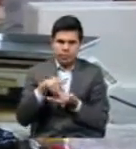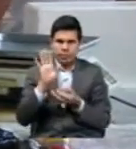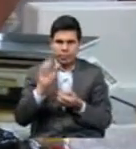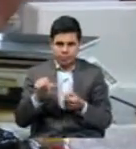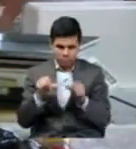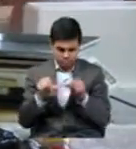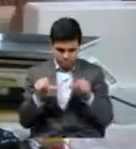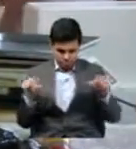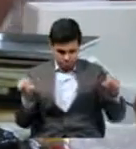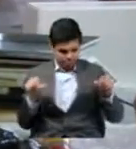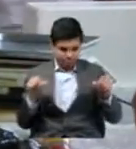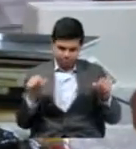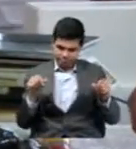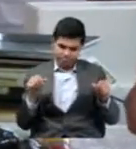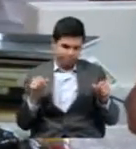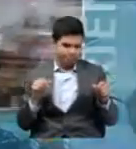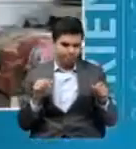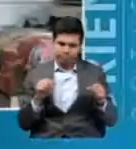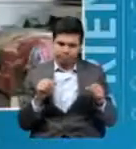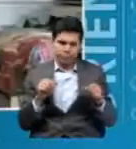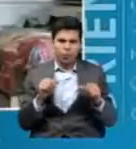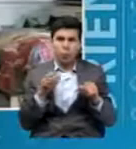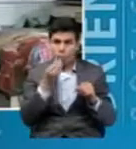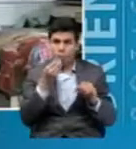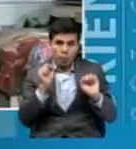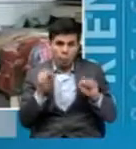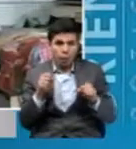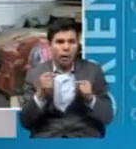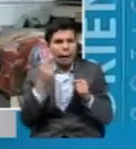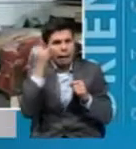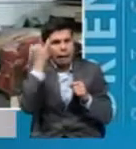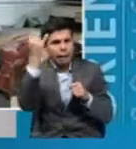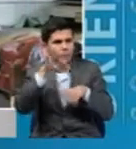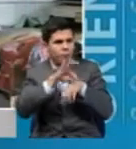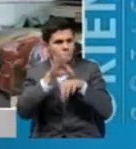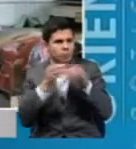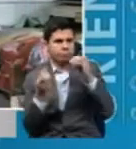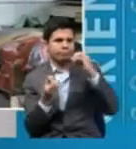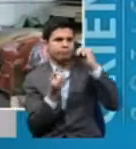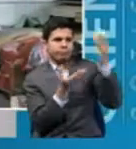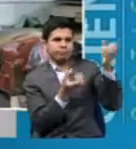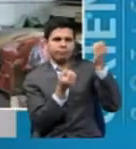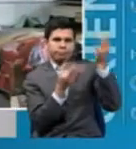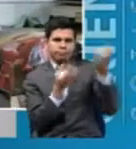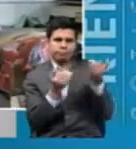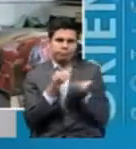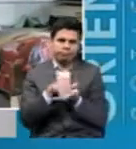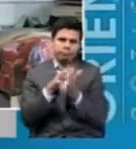pueden consumir y serán donados a la Fundación Jesús de Nazaret. Esta es toda la información, sigan ustedes con más en el Centro de Noticias.